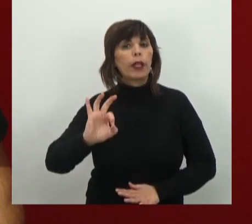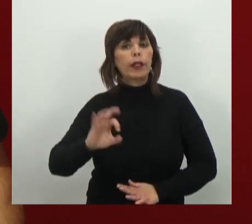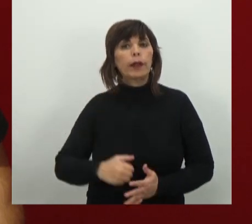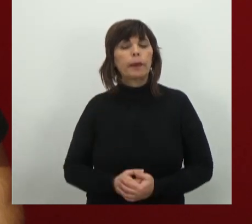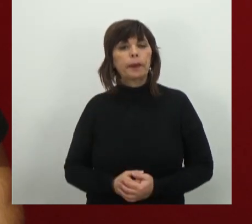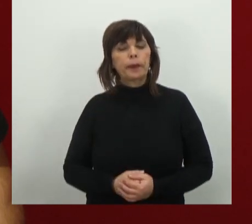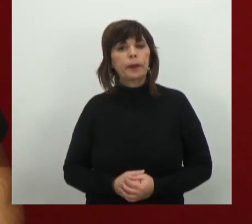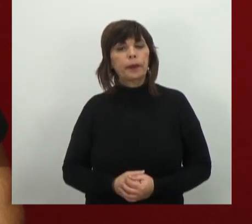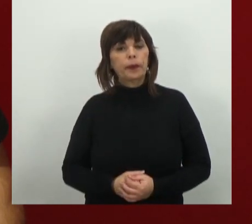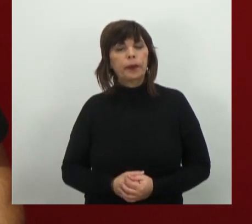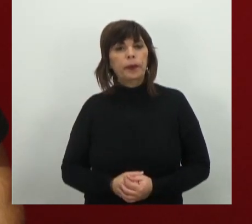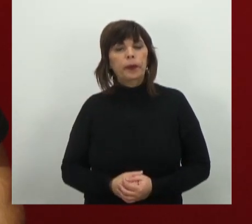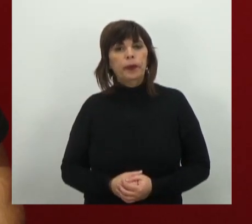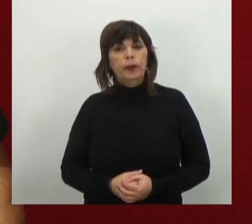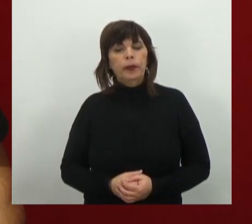cuando dice,